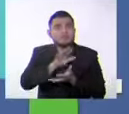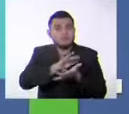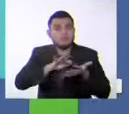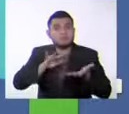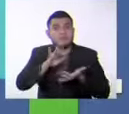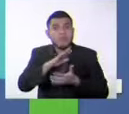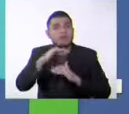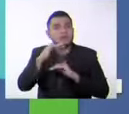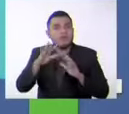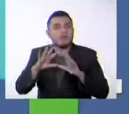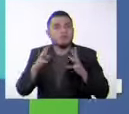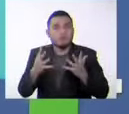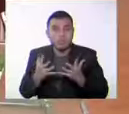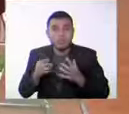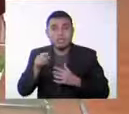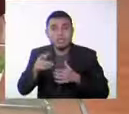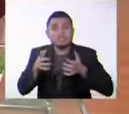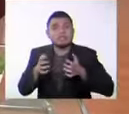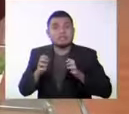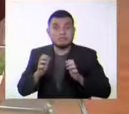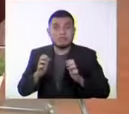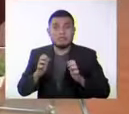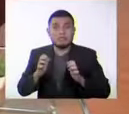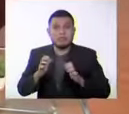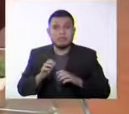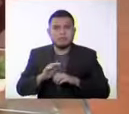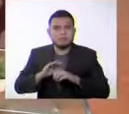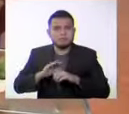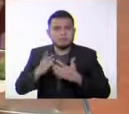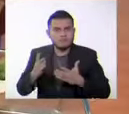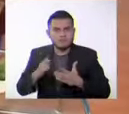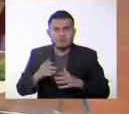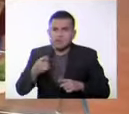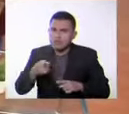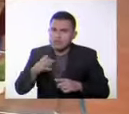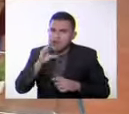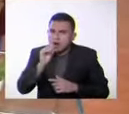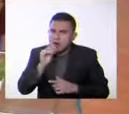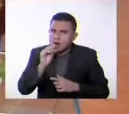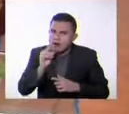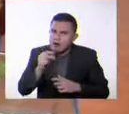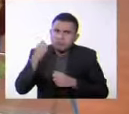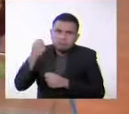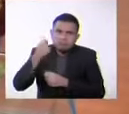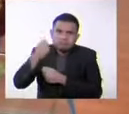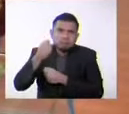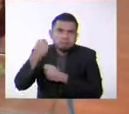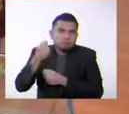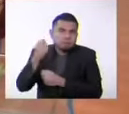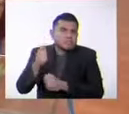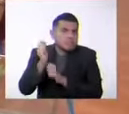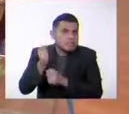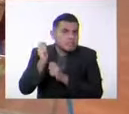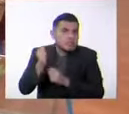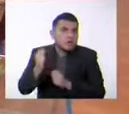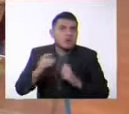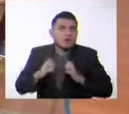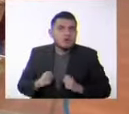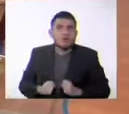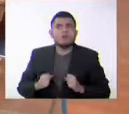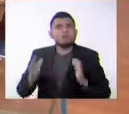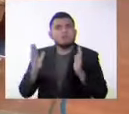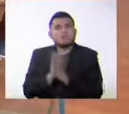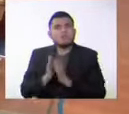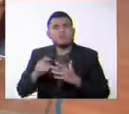Y una de esas estrategias es la presión hacia los estados. Es decir, buscar que se legisle